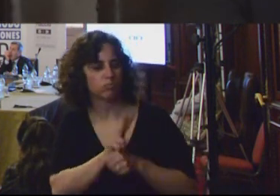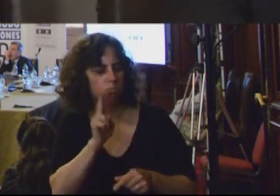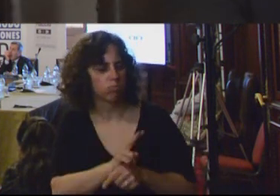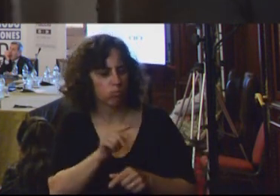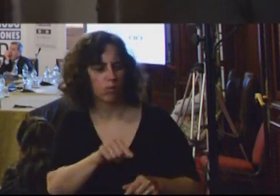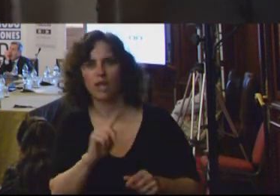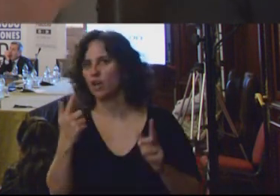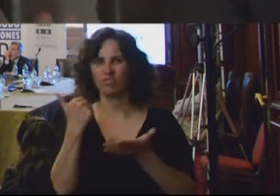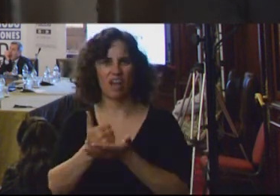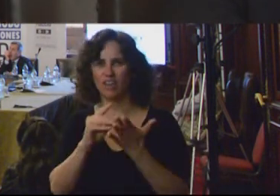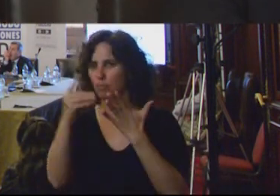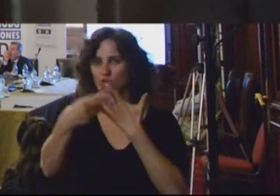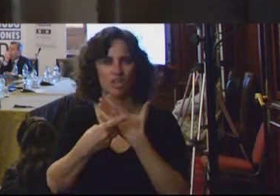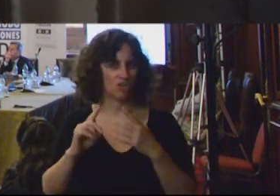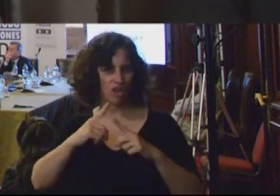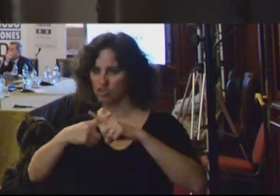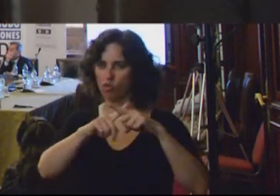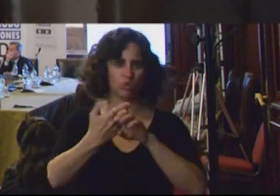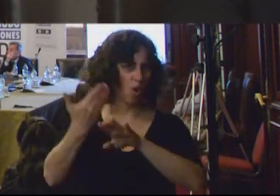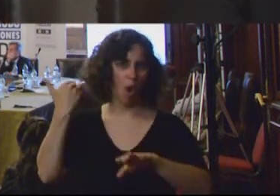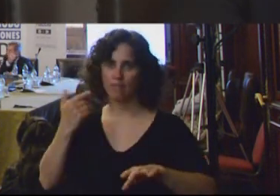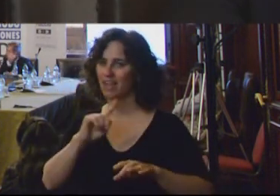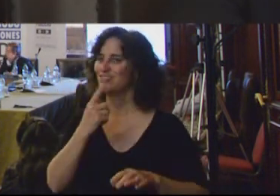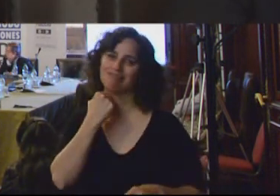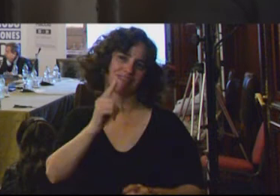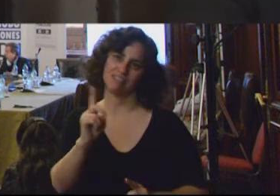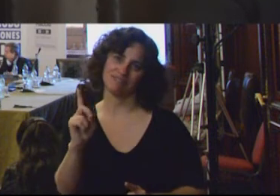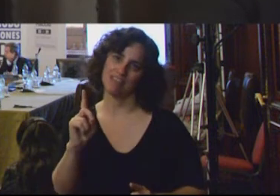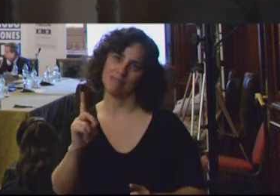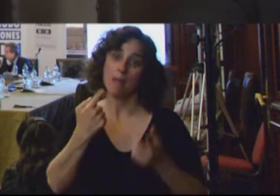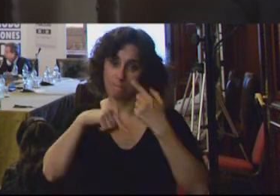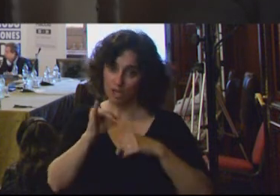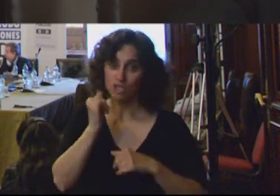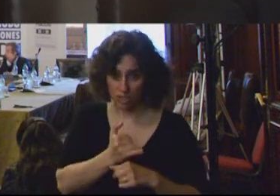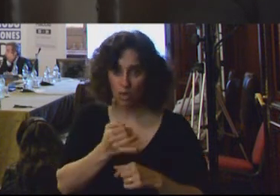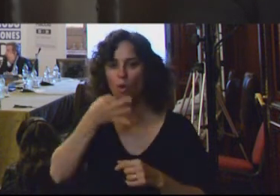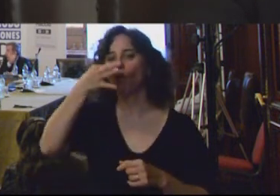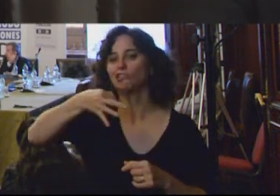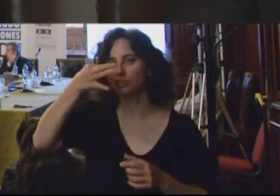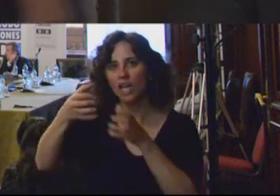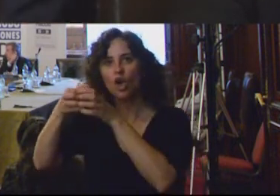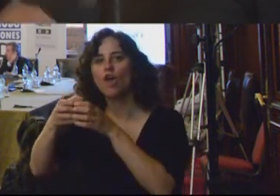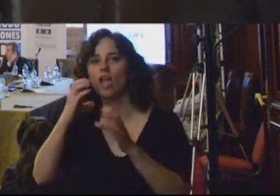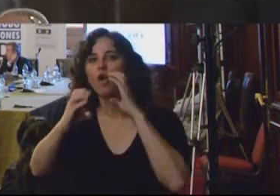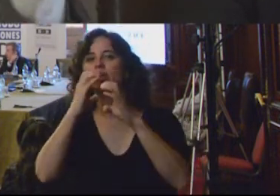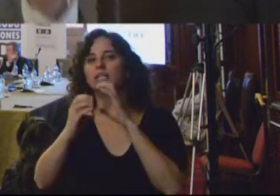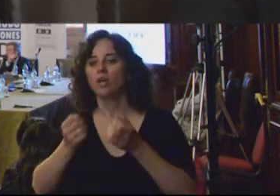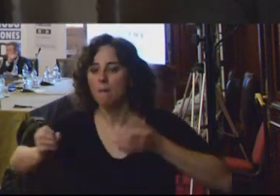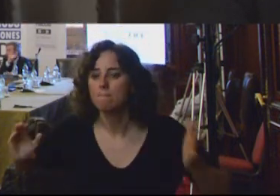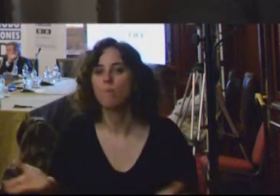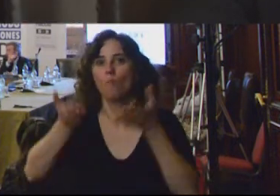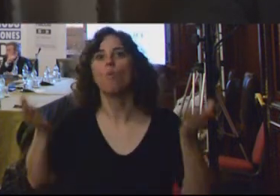estaba en el proyecto, que no fue discutida, no es conveniente, pero sí un consejo de comunicación que promueva